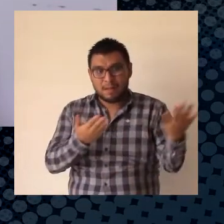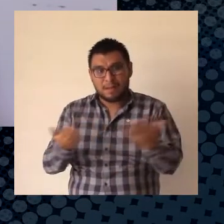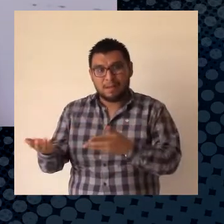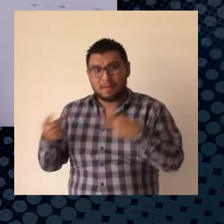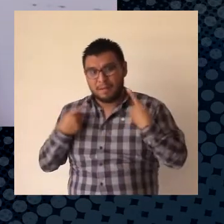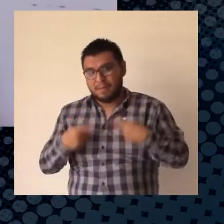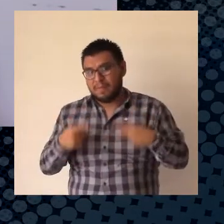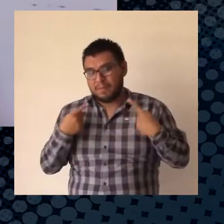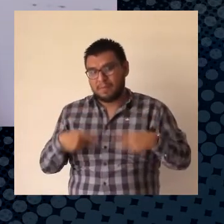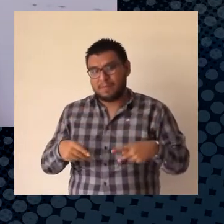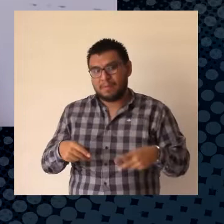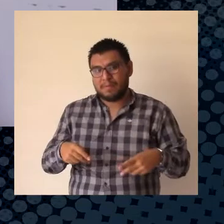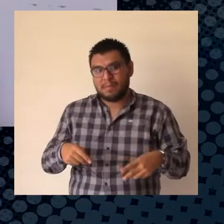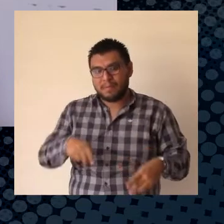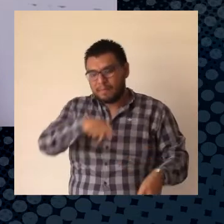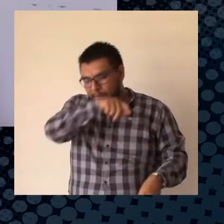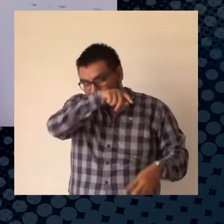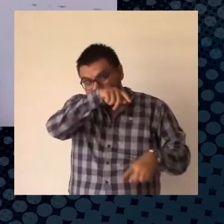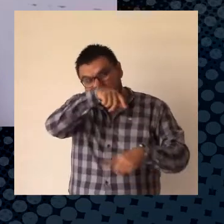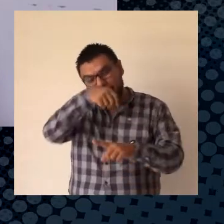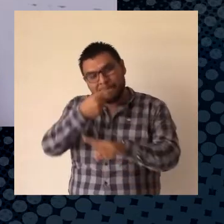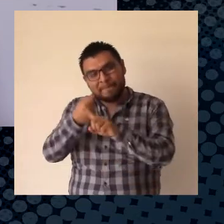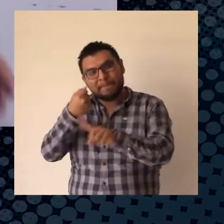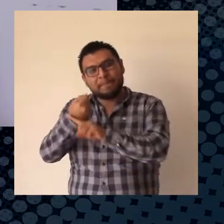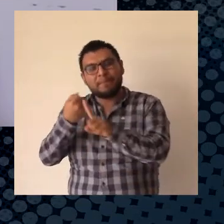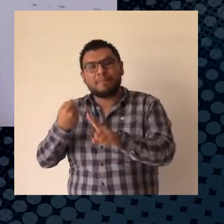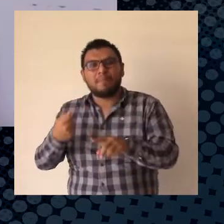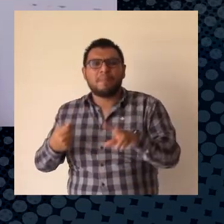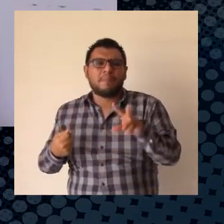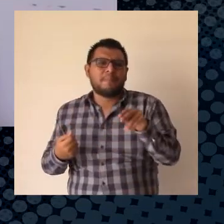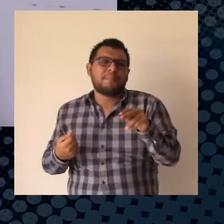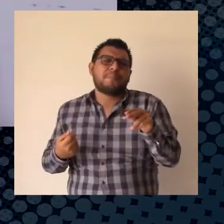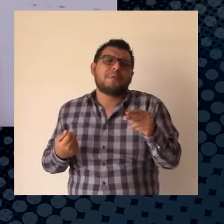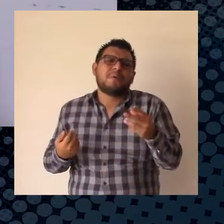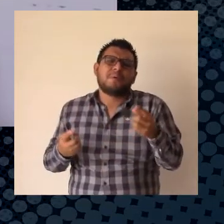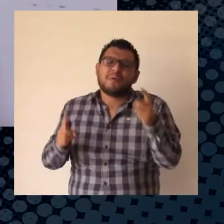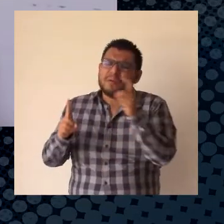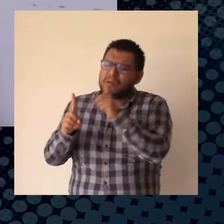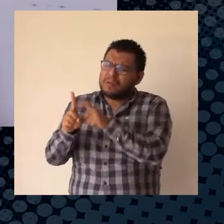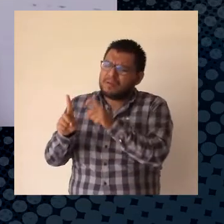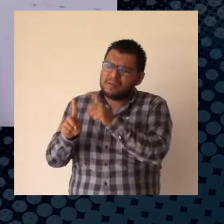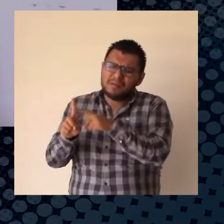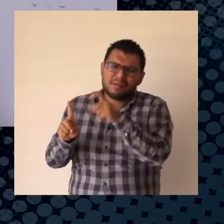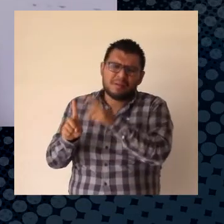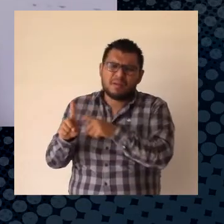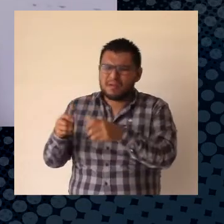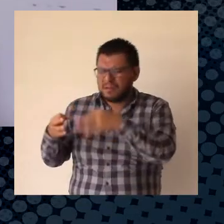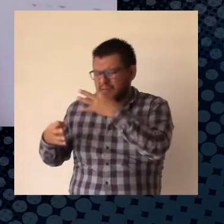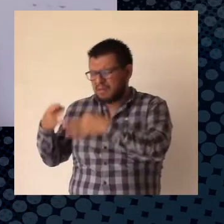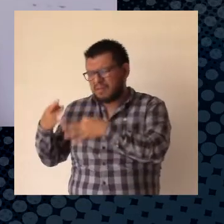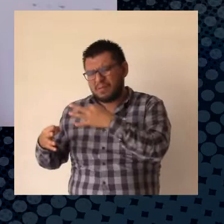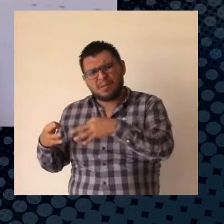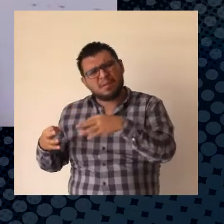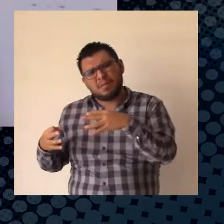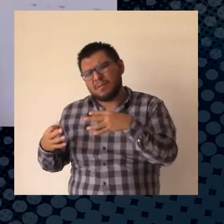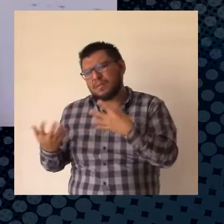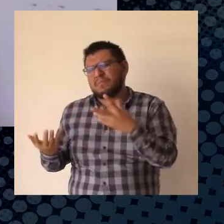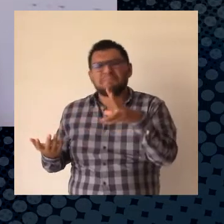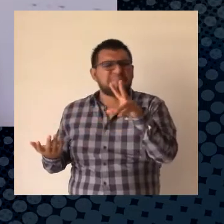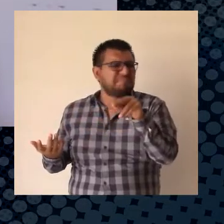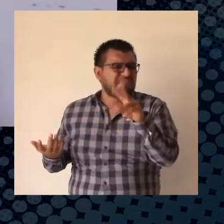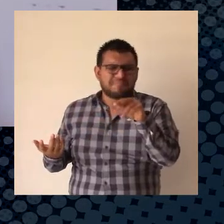pues, en conflicto. No a un momento de crítica, no a un momento de juzgarle, no a un momento